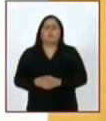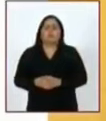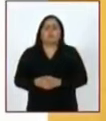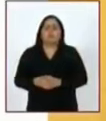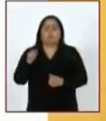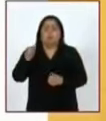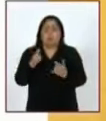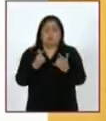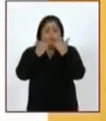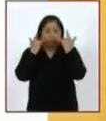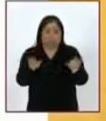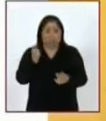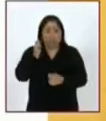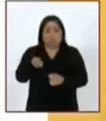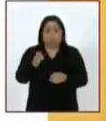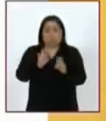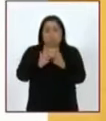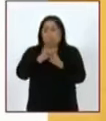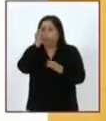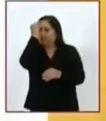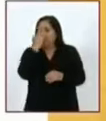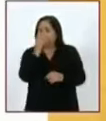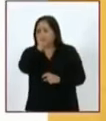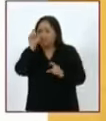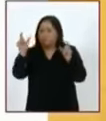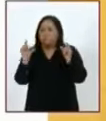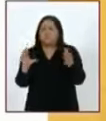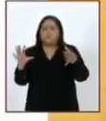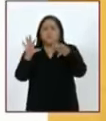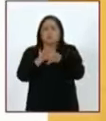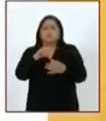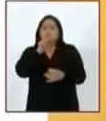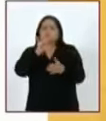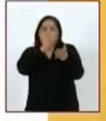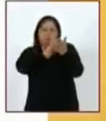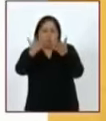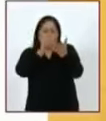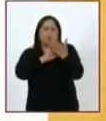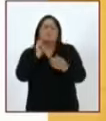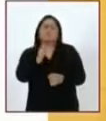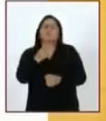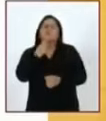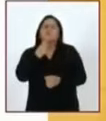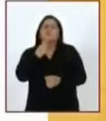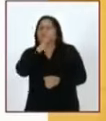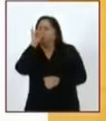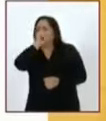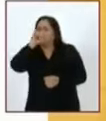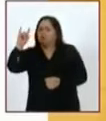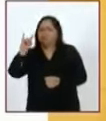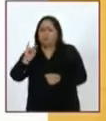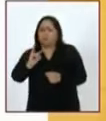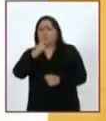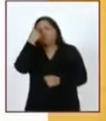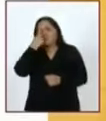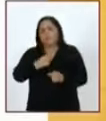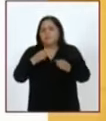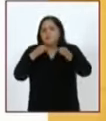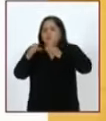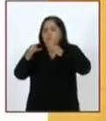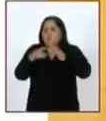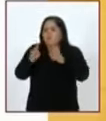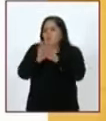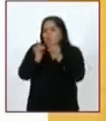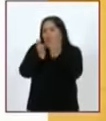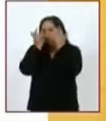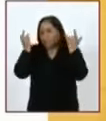La historieta es una tira de imágenes, acompañada o no de texto, que usa ilustraciones y viñetas para comunicar una